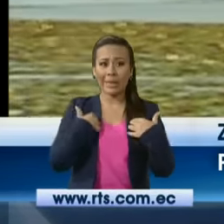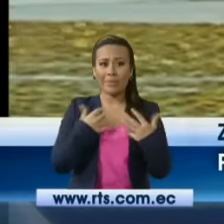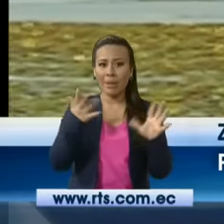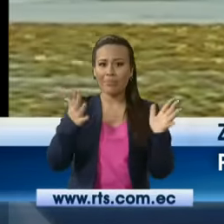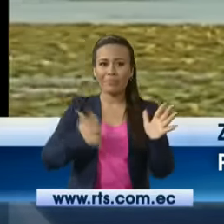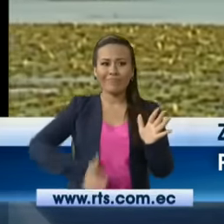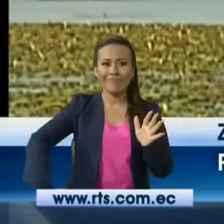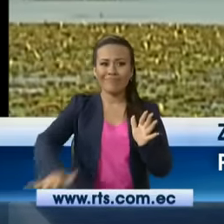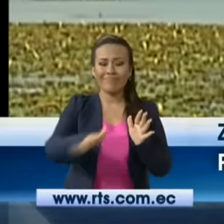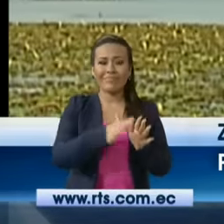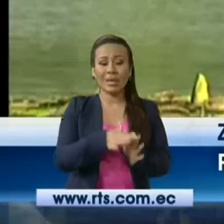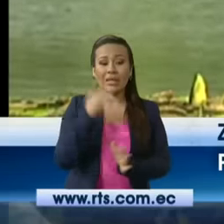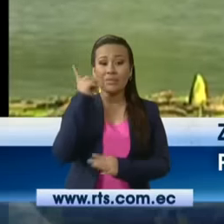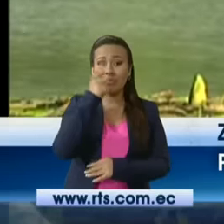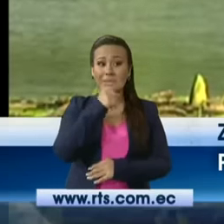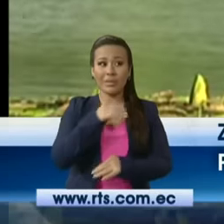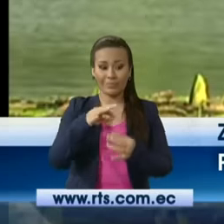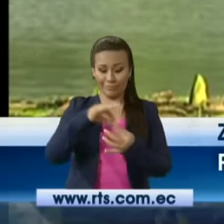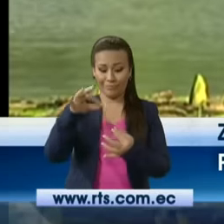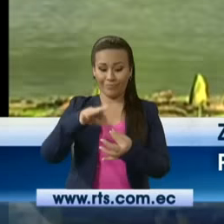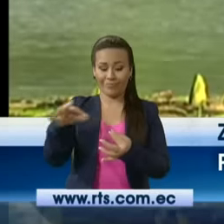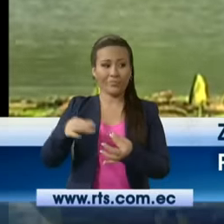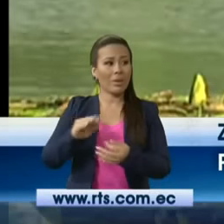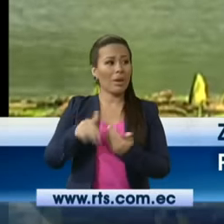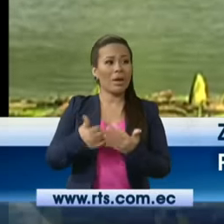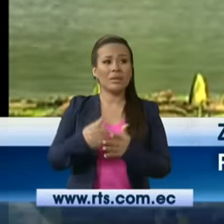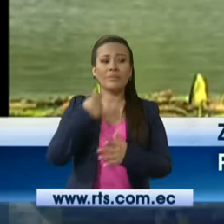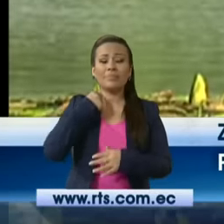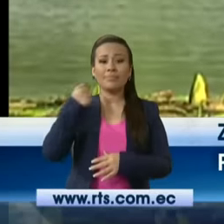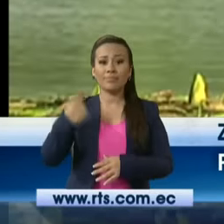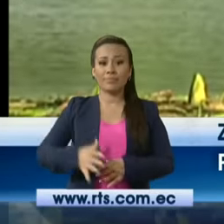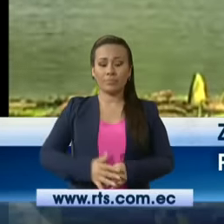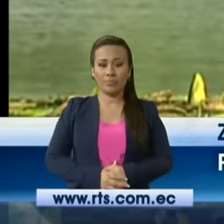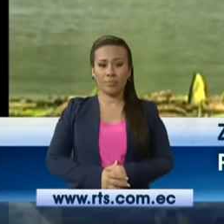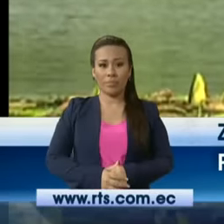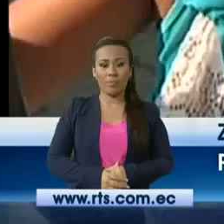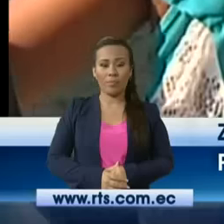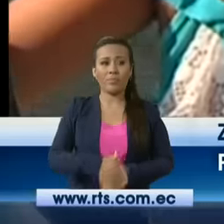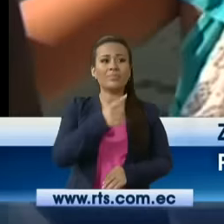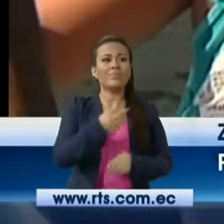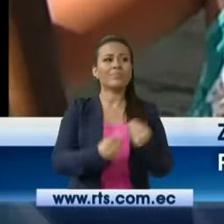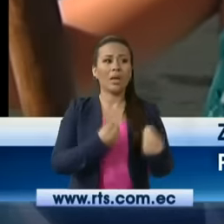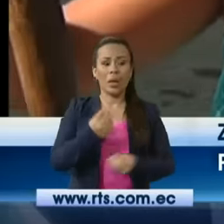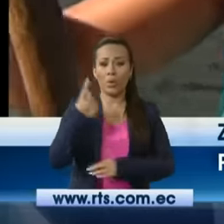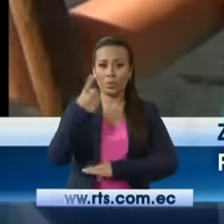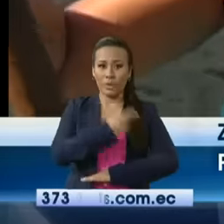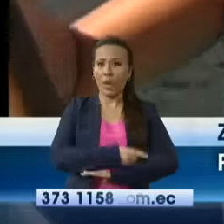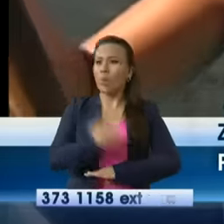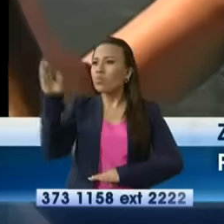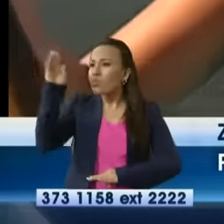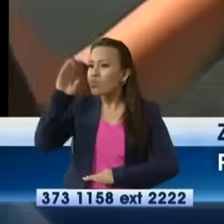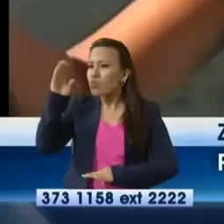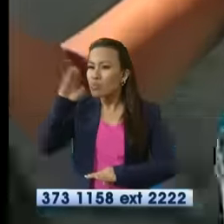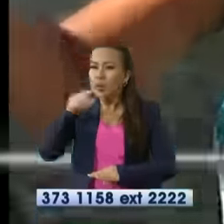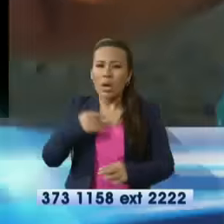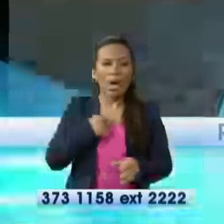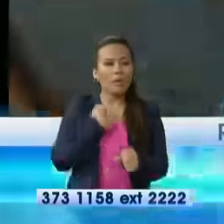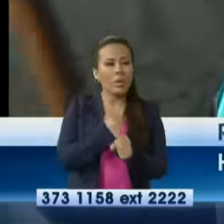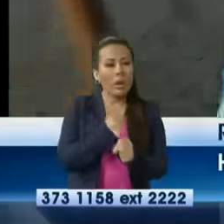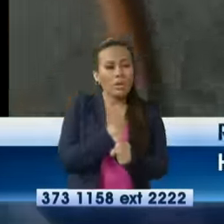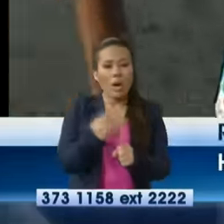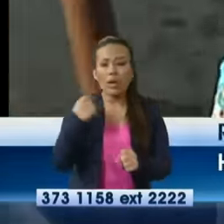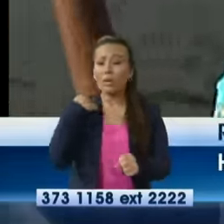nada más. ¿Los cultivos de arroz subsisten? También, ¿mande? ¿Cómo está haciendo para subsistir? Por ahí un día se busca, por ahí un día hay trabajo, otro